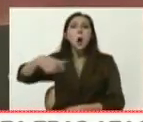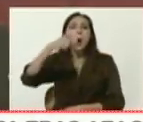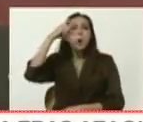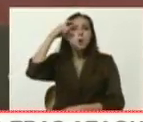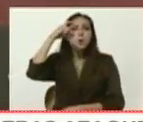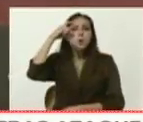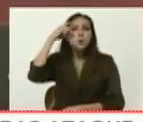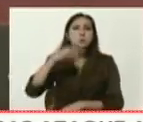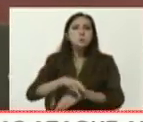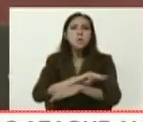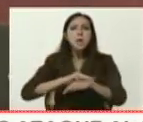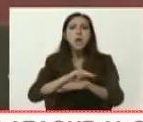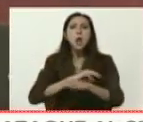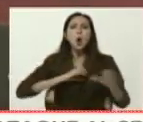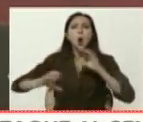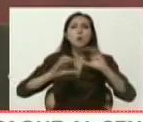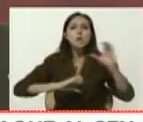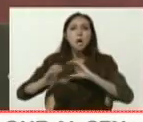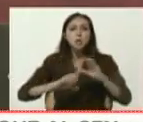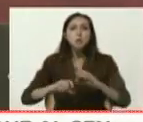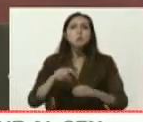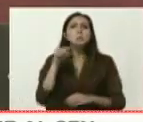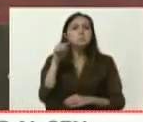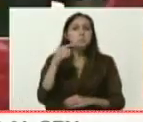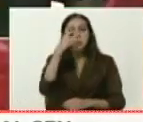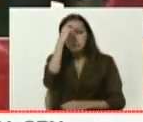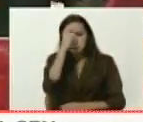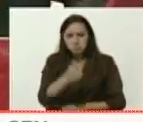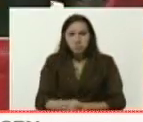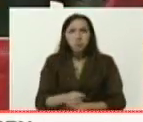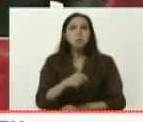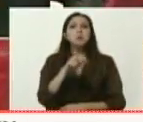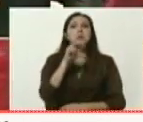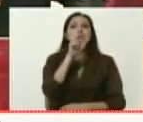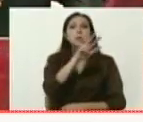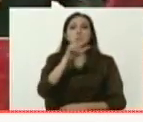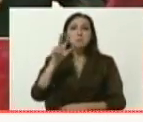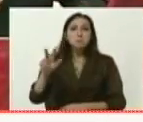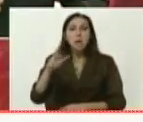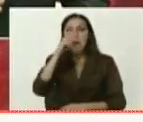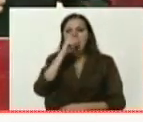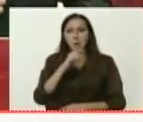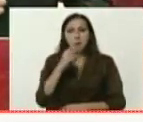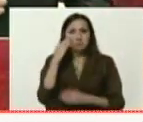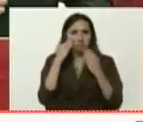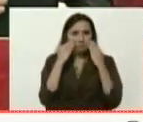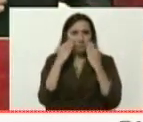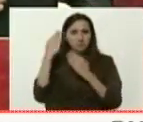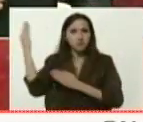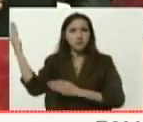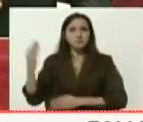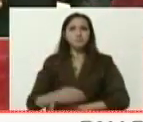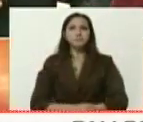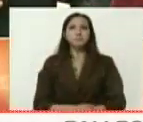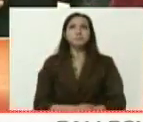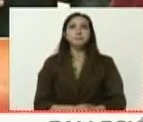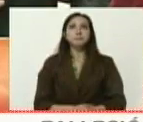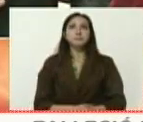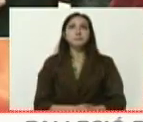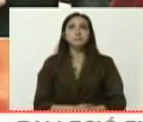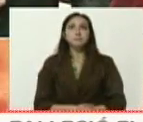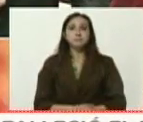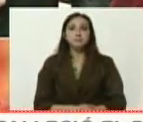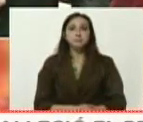se conmemoran los 43 años. Está nuestro compañero Roger Villegas con los detalles. Adelante, Roger. Delcy Gómez